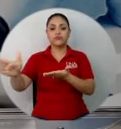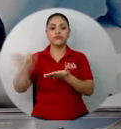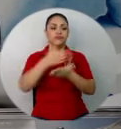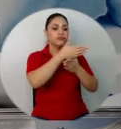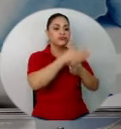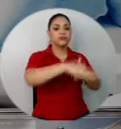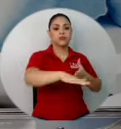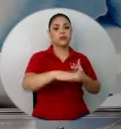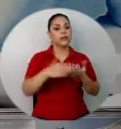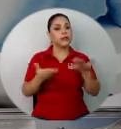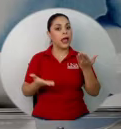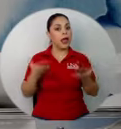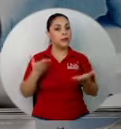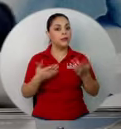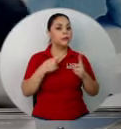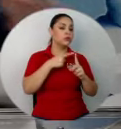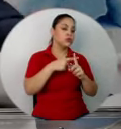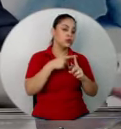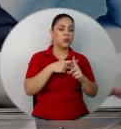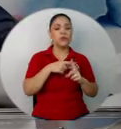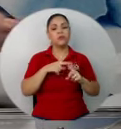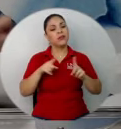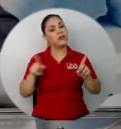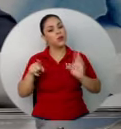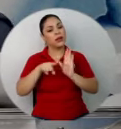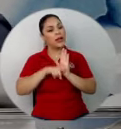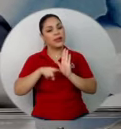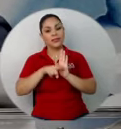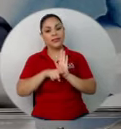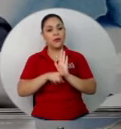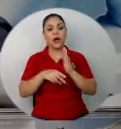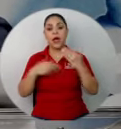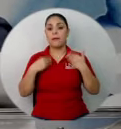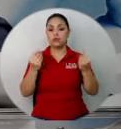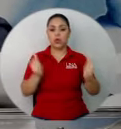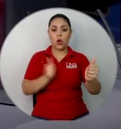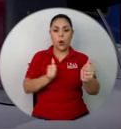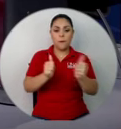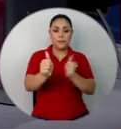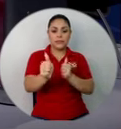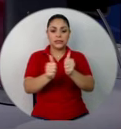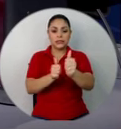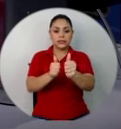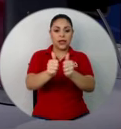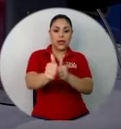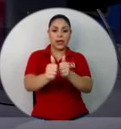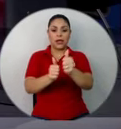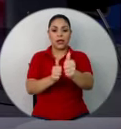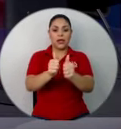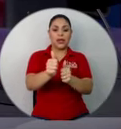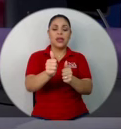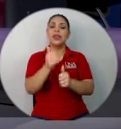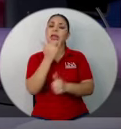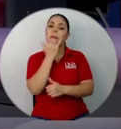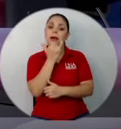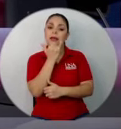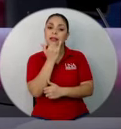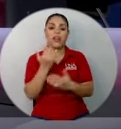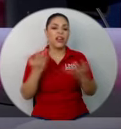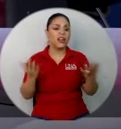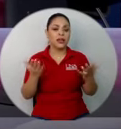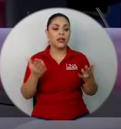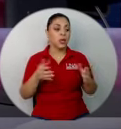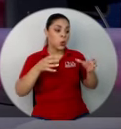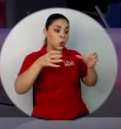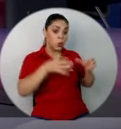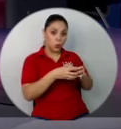forma positiva o negativa van a competir entre sí. ¿Y qué es lo que tendemos a hacer